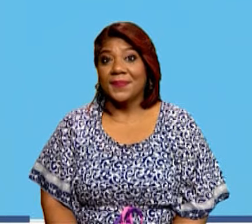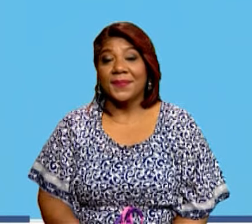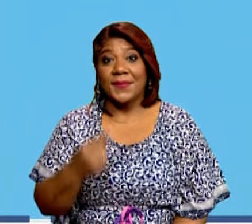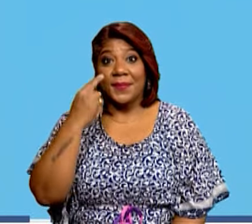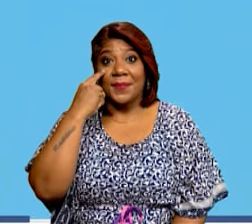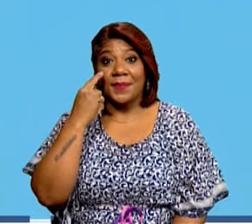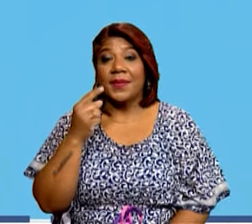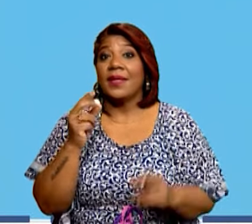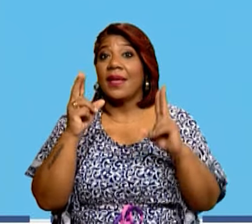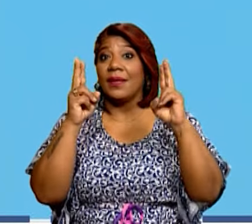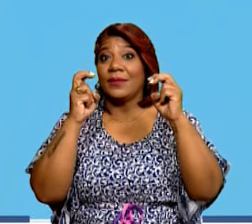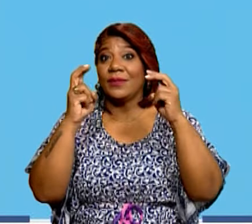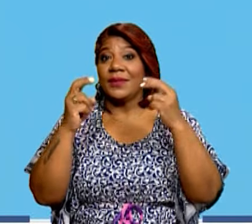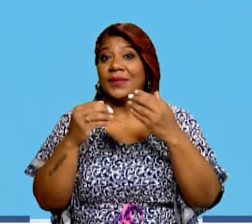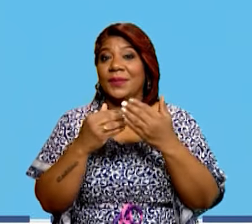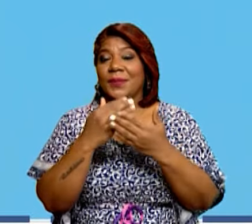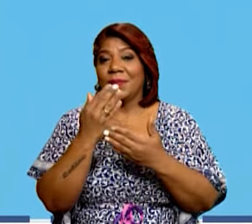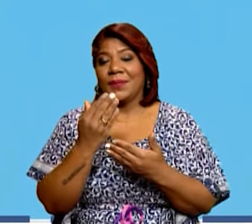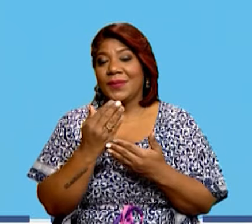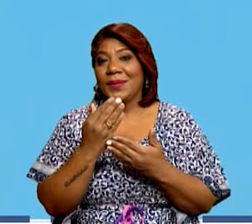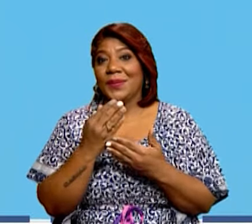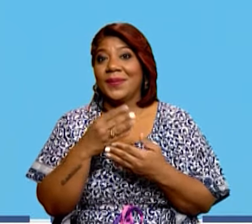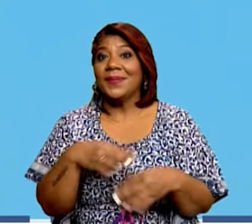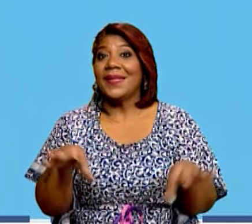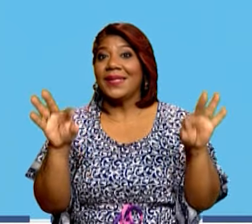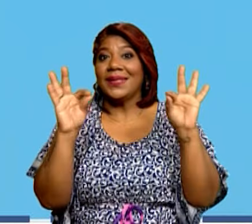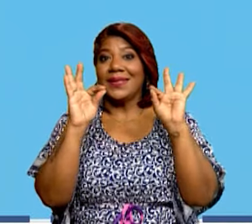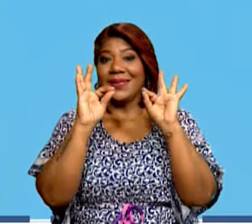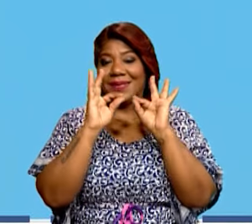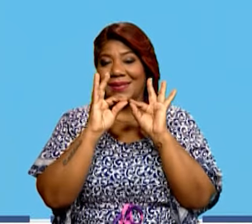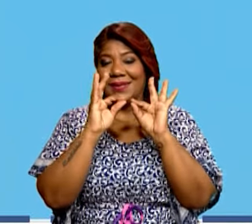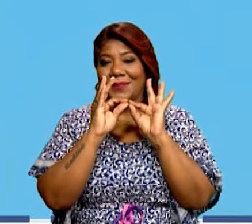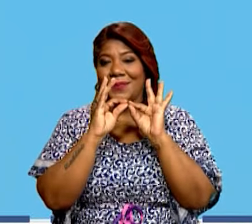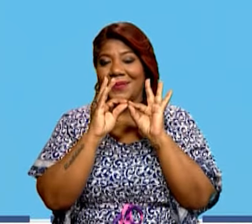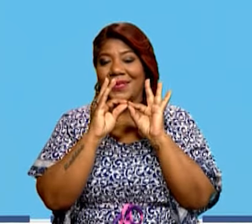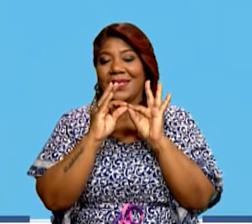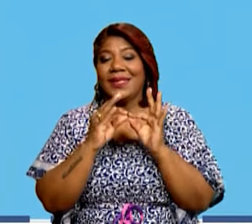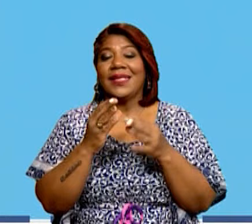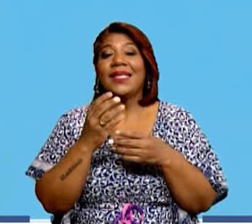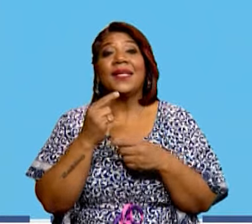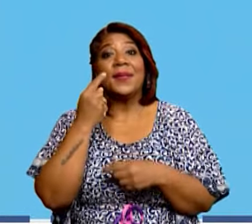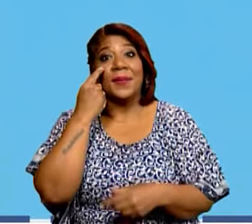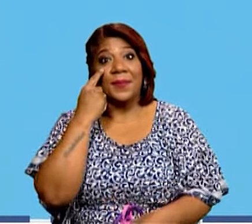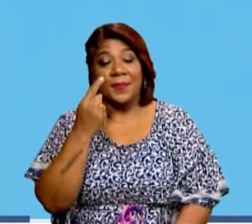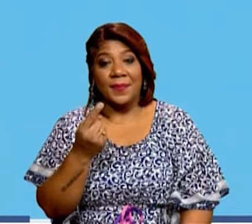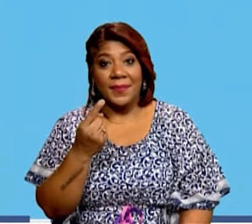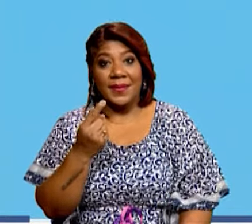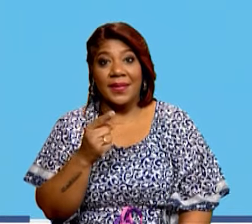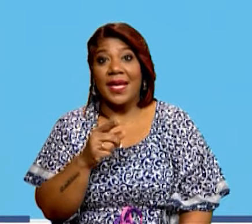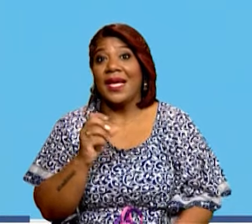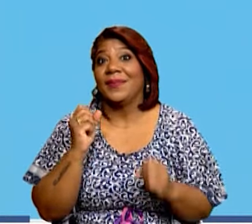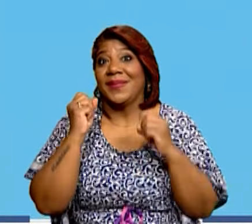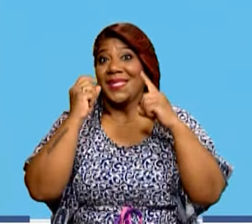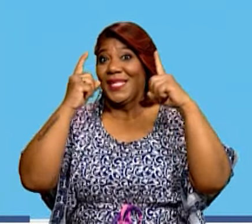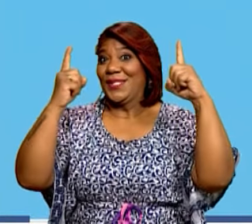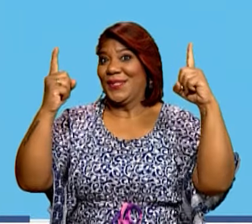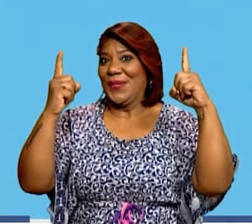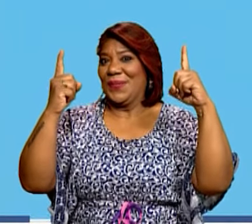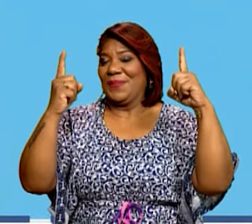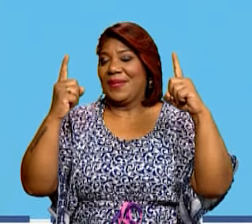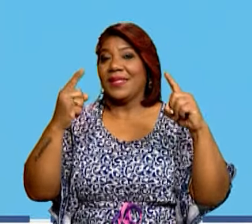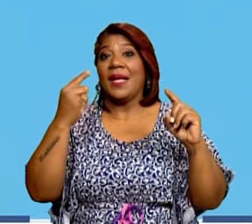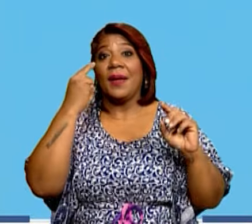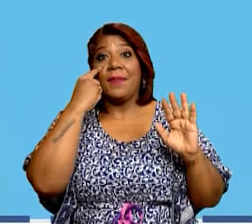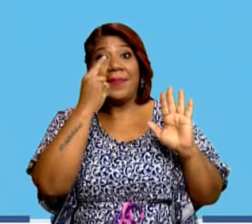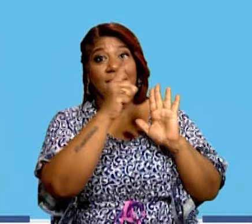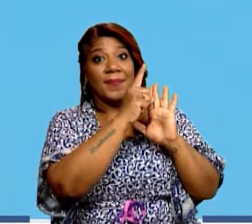nuevo, pero que todos los vemos y vivimos y lo utilizamos todos los días. Tampoco les voy a decir qué es. Los materiales